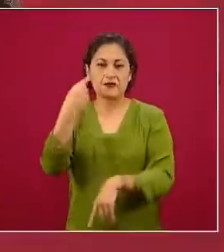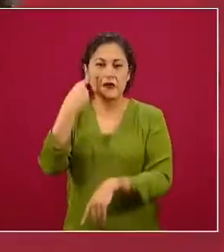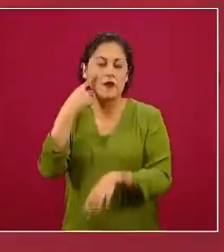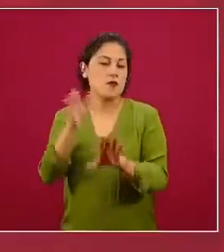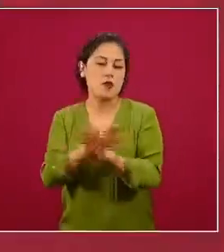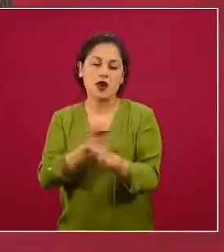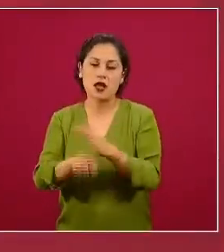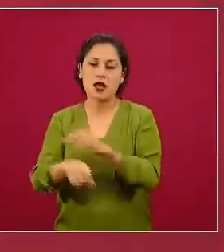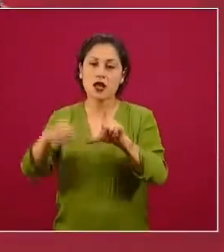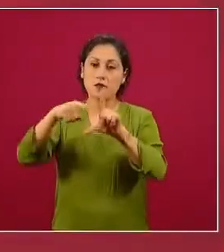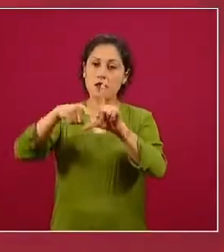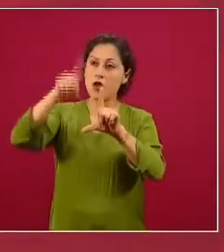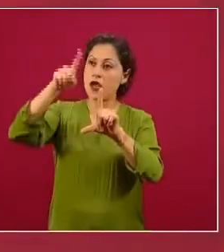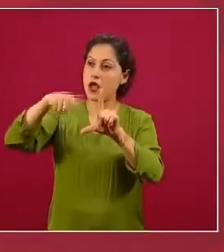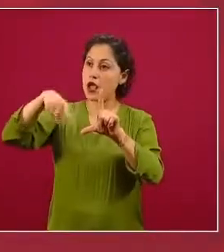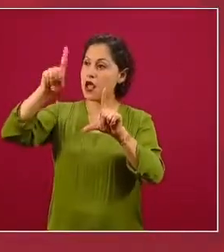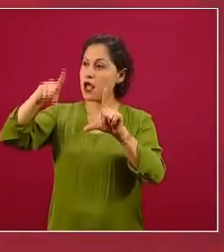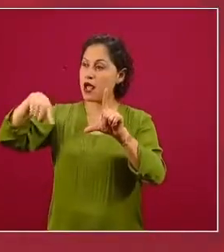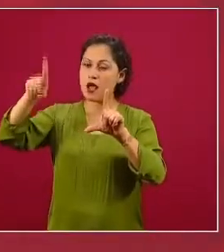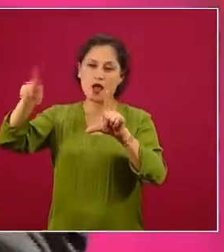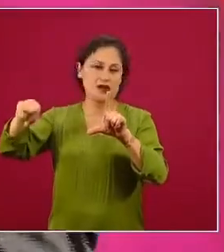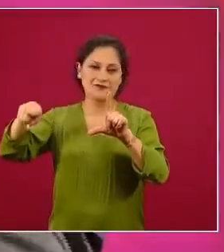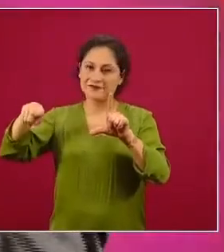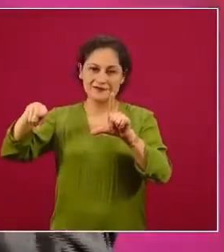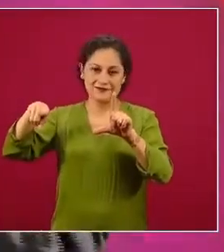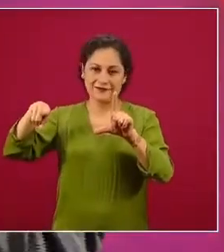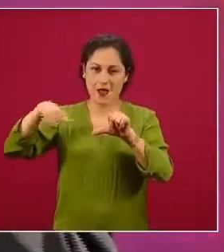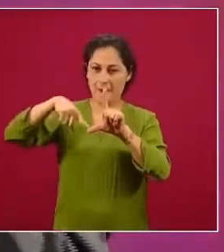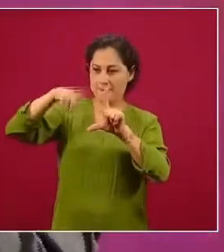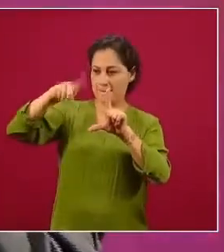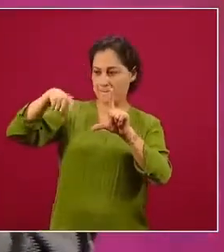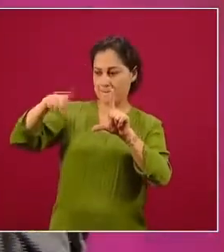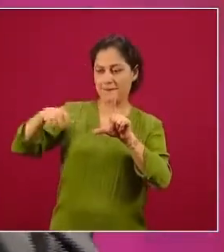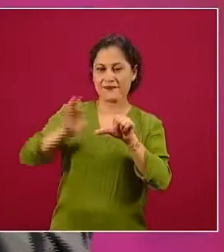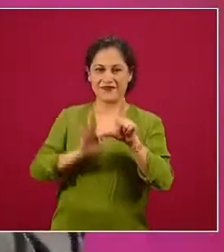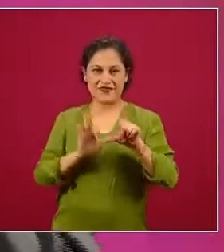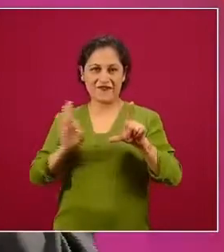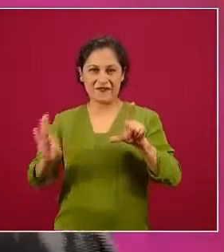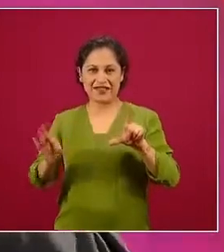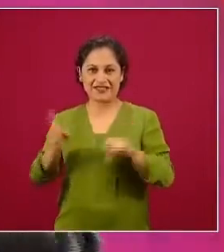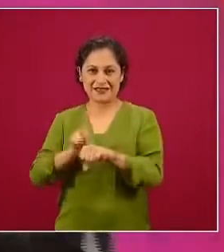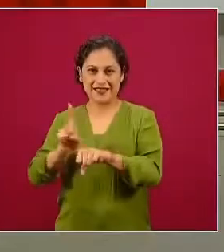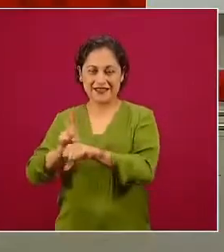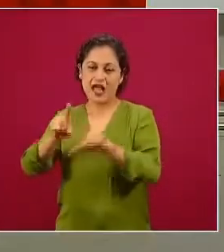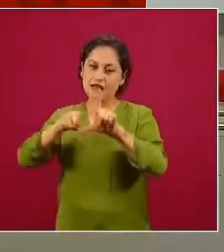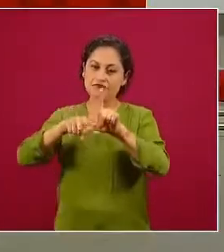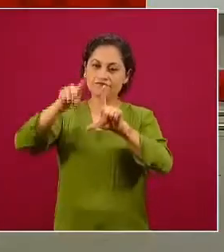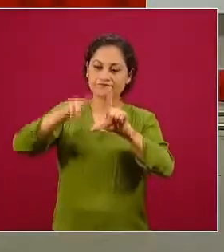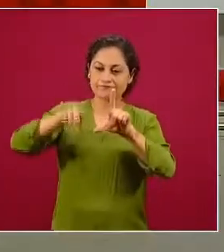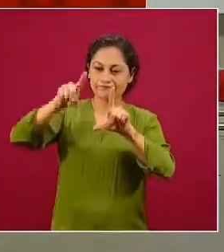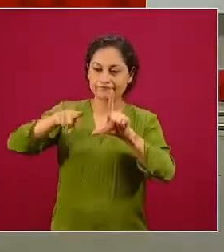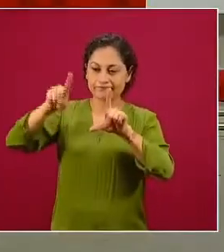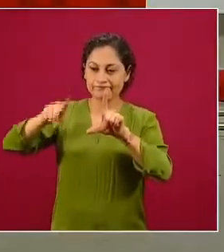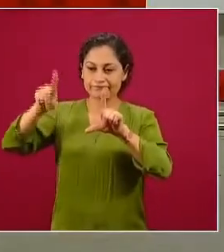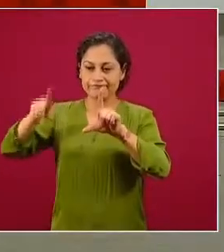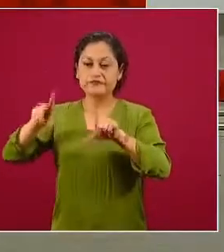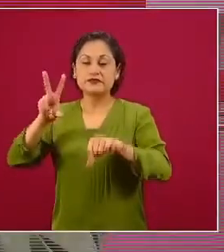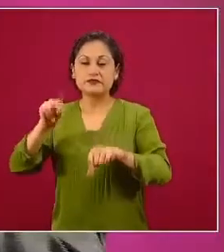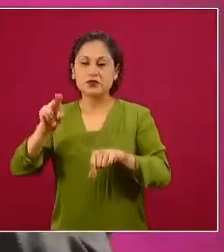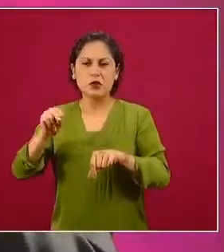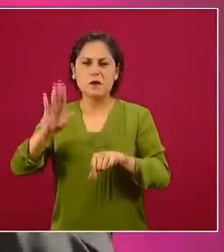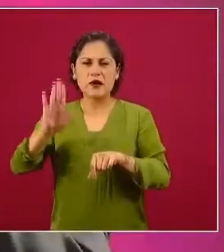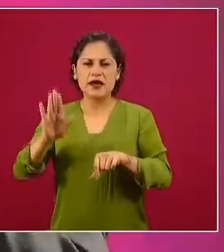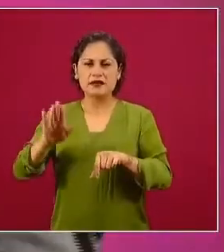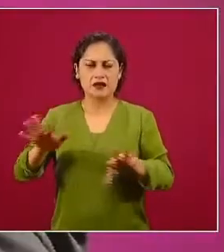picos, espículas con variantes de día a día, hay una variación aleatoria de los datos, de repente está muy